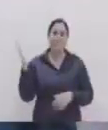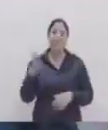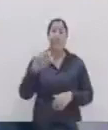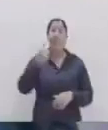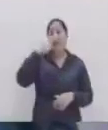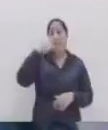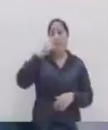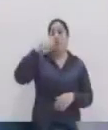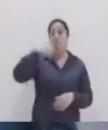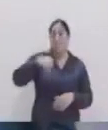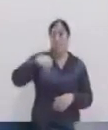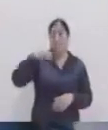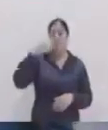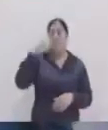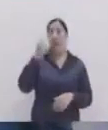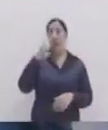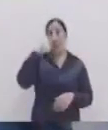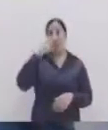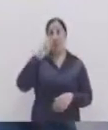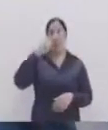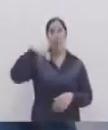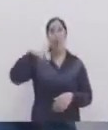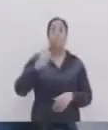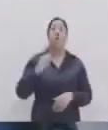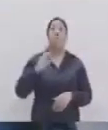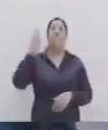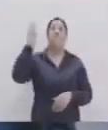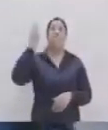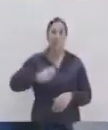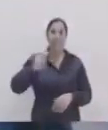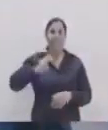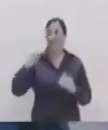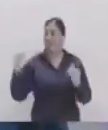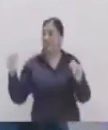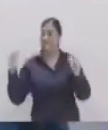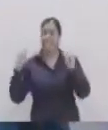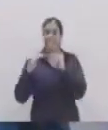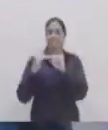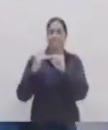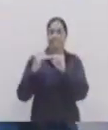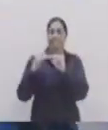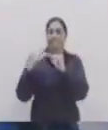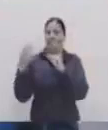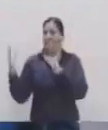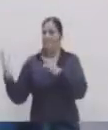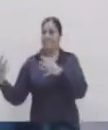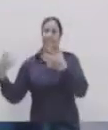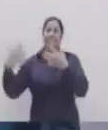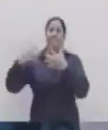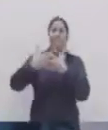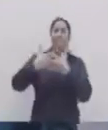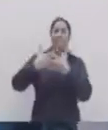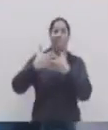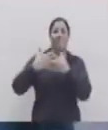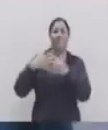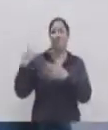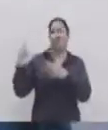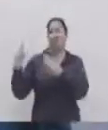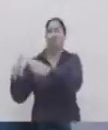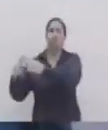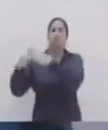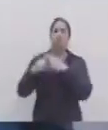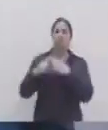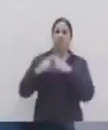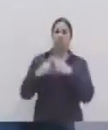de oxígeno son o necesitan tener un equilibrio electrónico. Entonces lo que hacen es prestarse